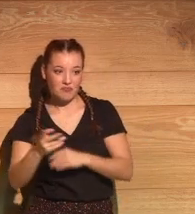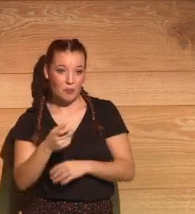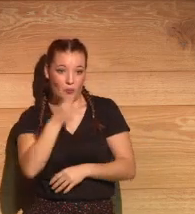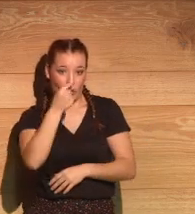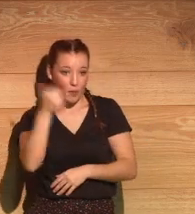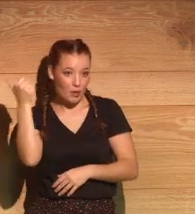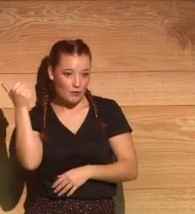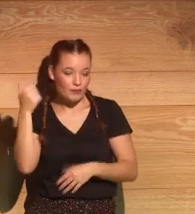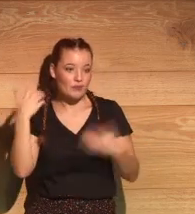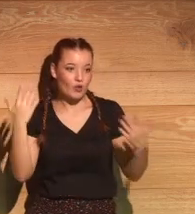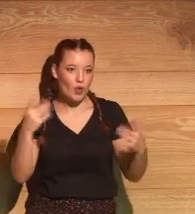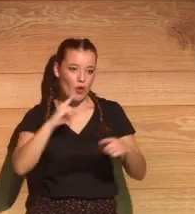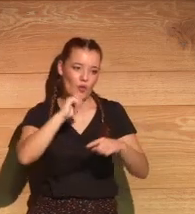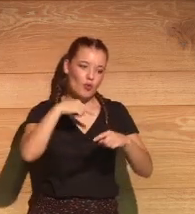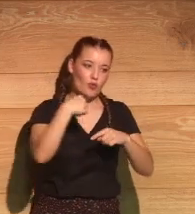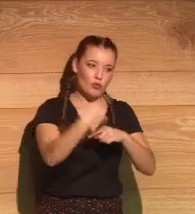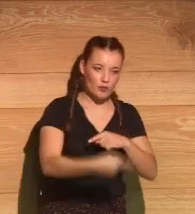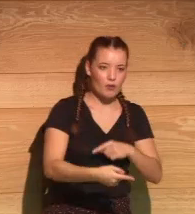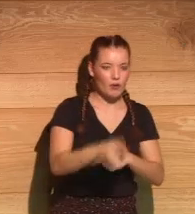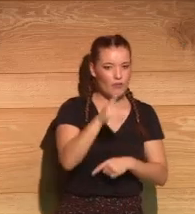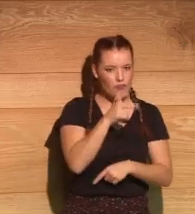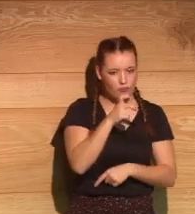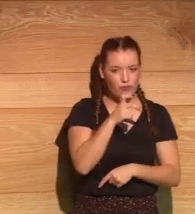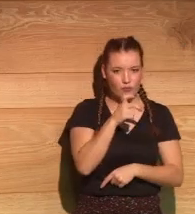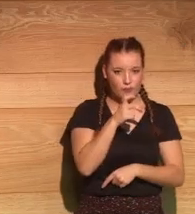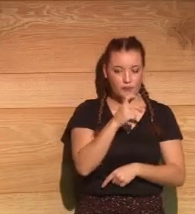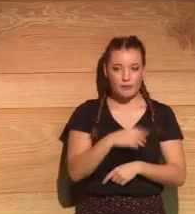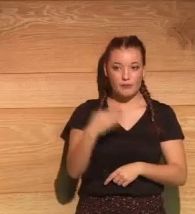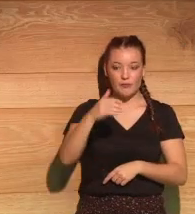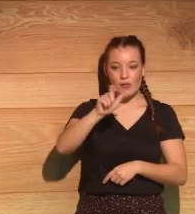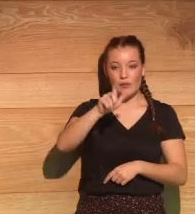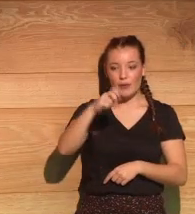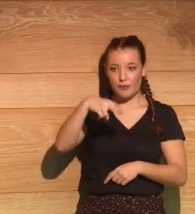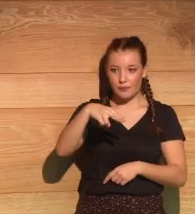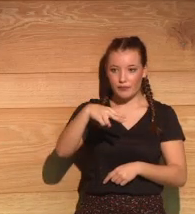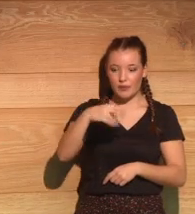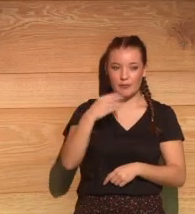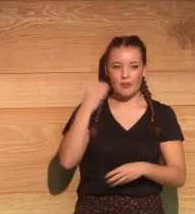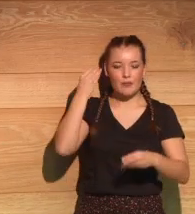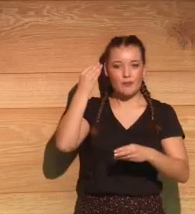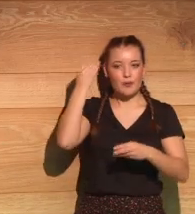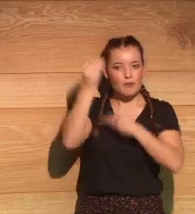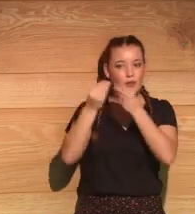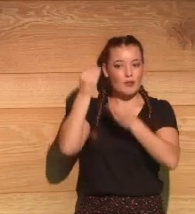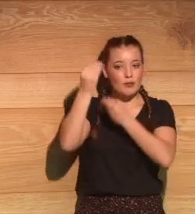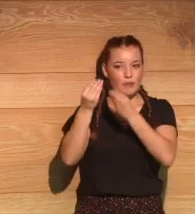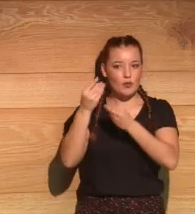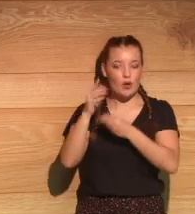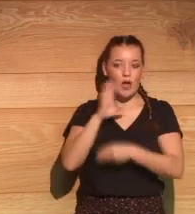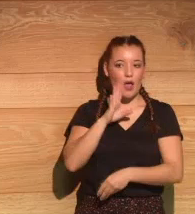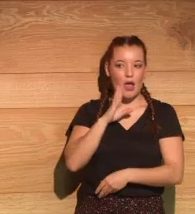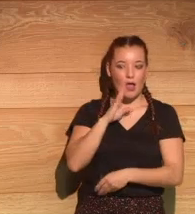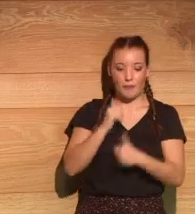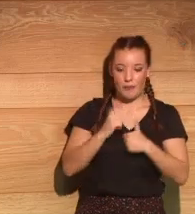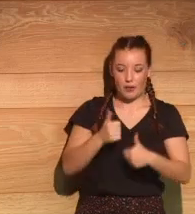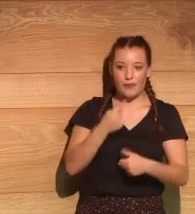ha traído consecuencias terribles, ¿no? Belén, esto es un poco el planteamiento que te hacías al inicio, ¿no? De que no van a heredar generación Z y